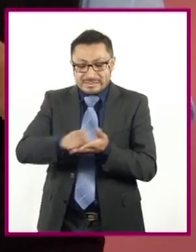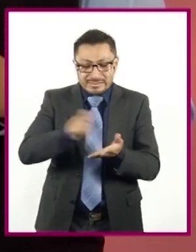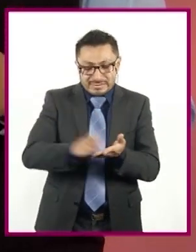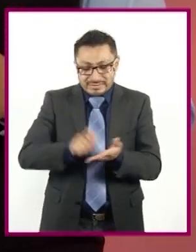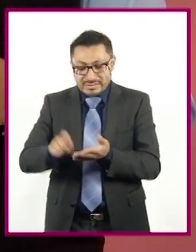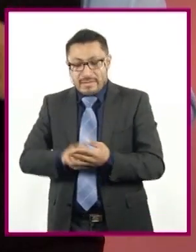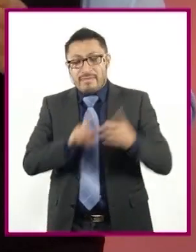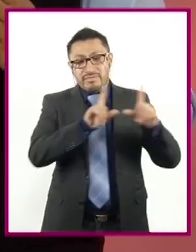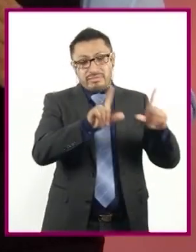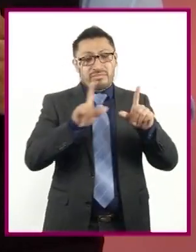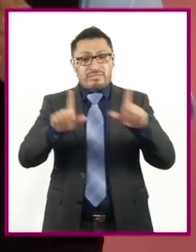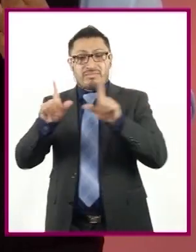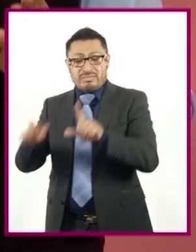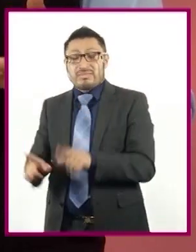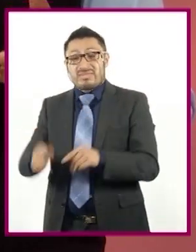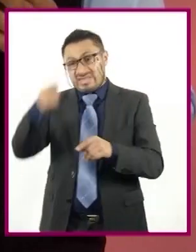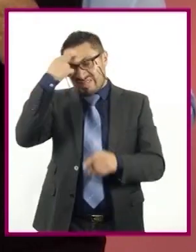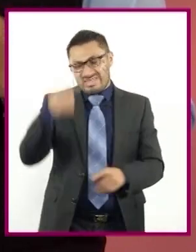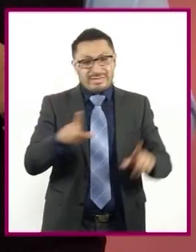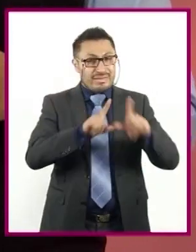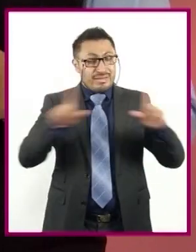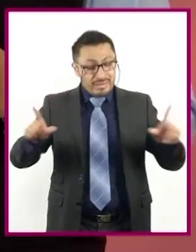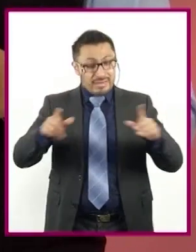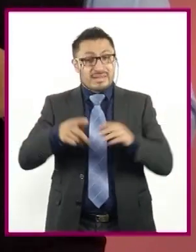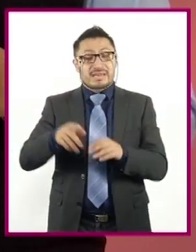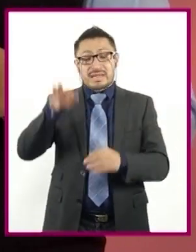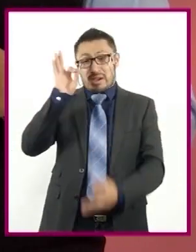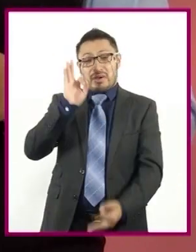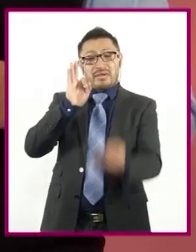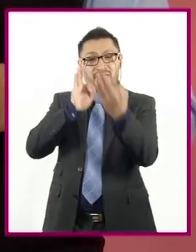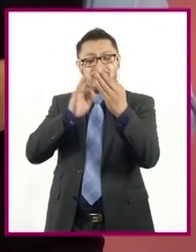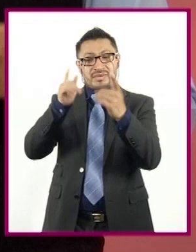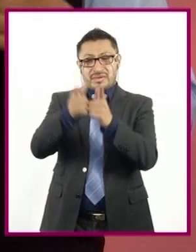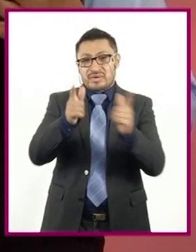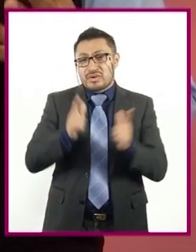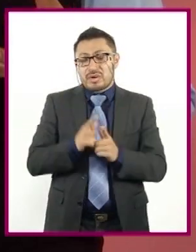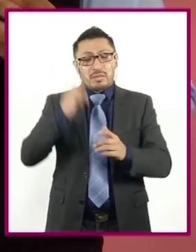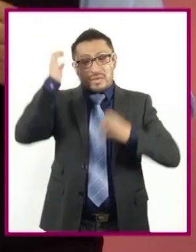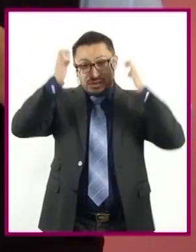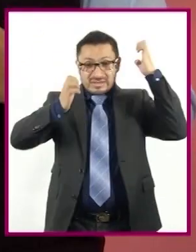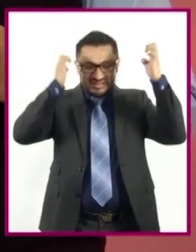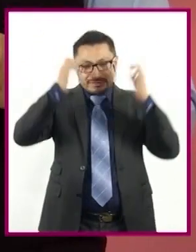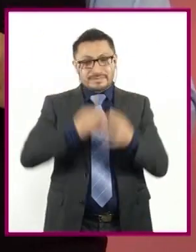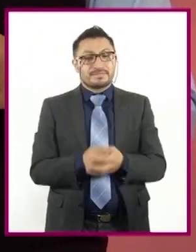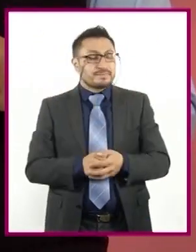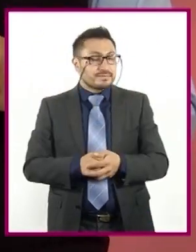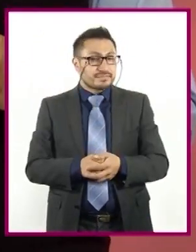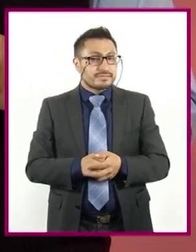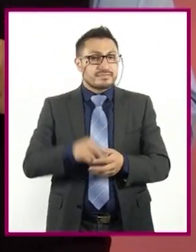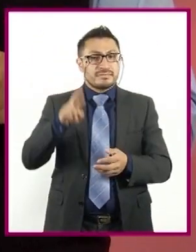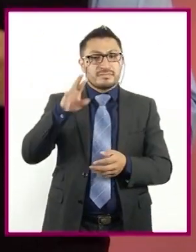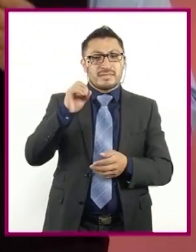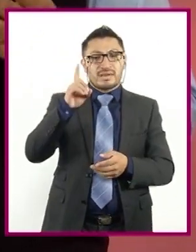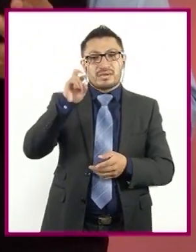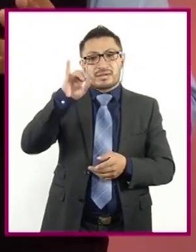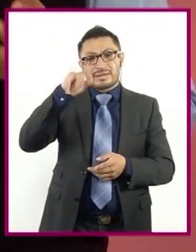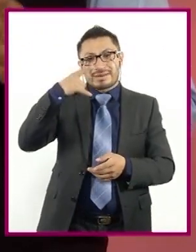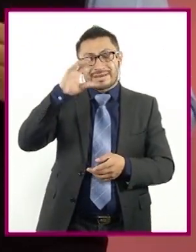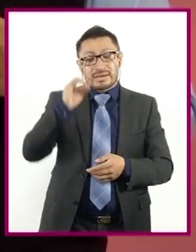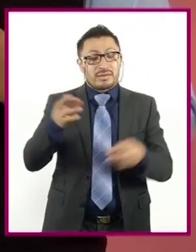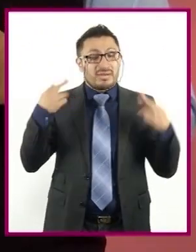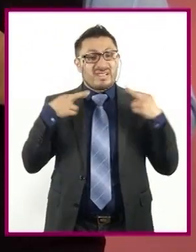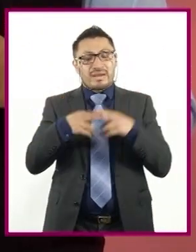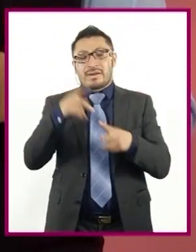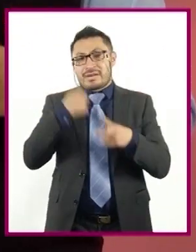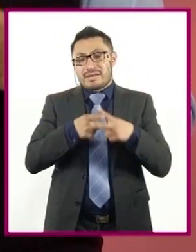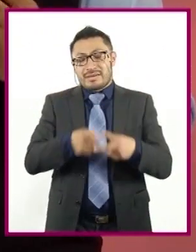tenerla a la mano, cuando esté frente a su grupo exponiendo. A Rodrigo, su profesora de matemáticas, le dejó hacer